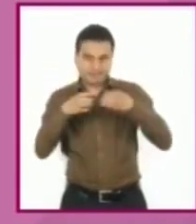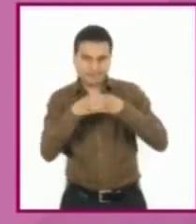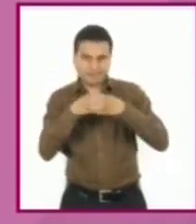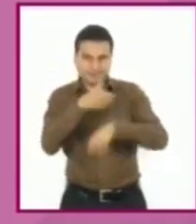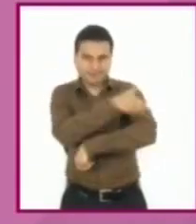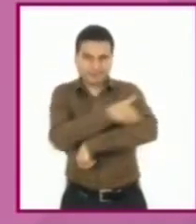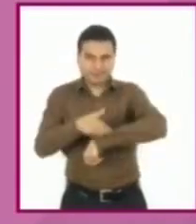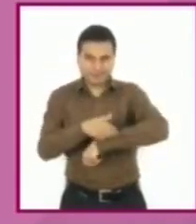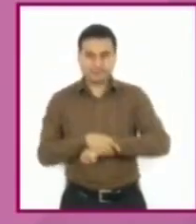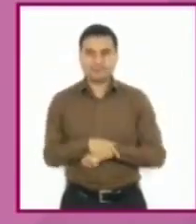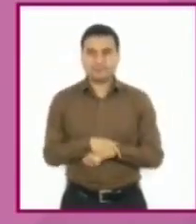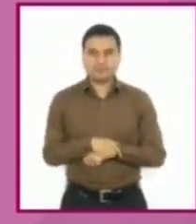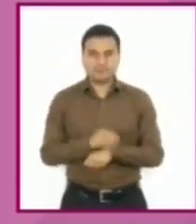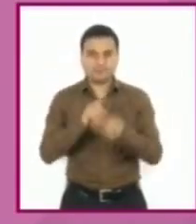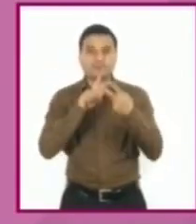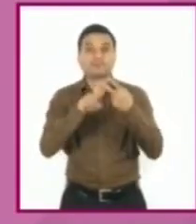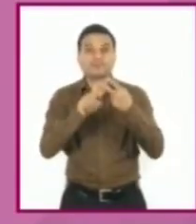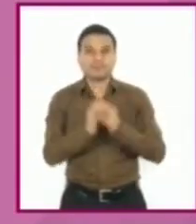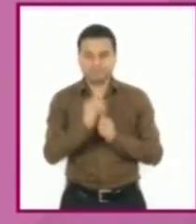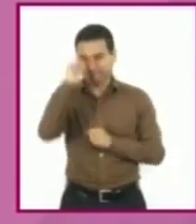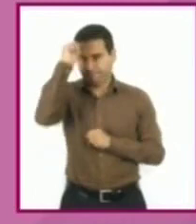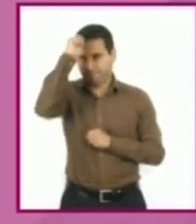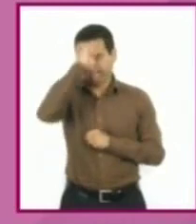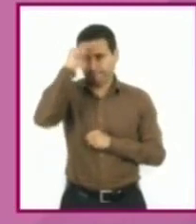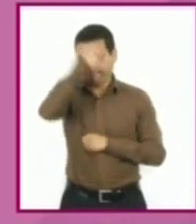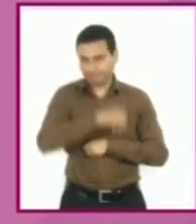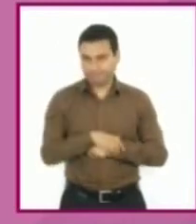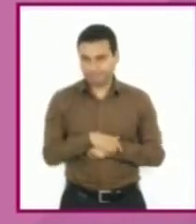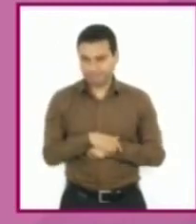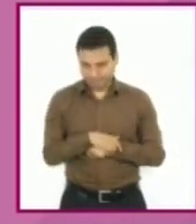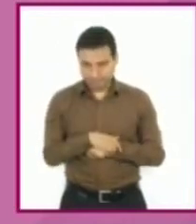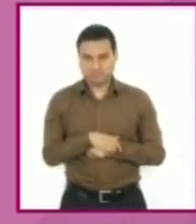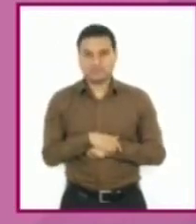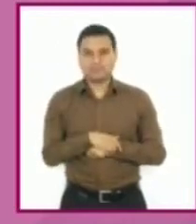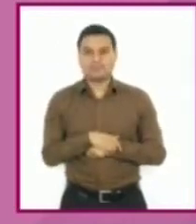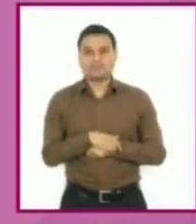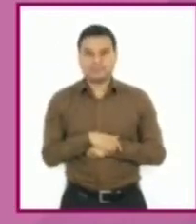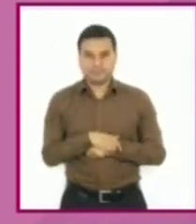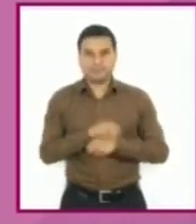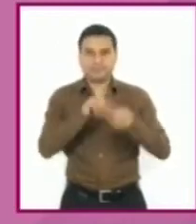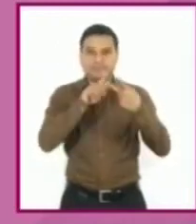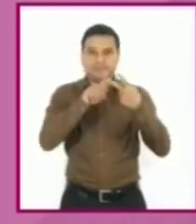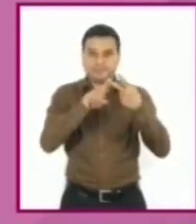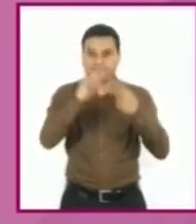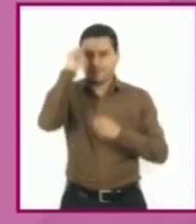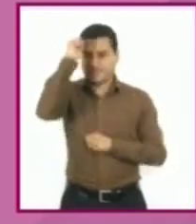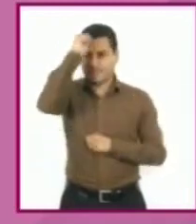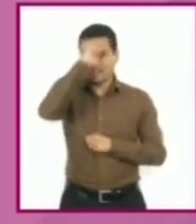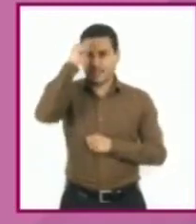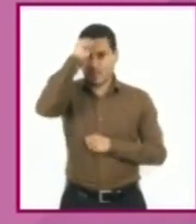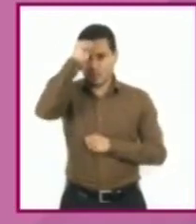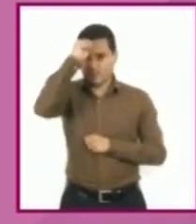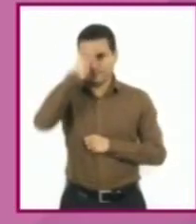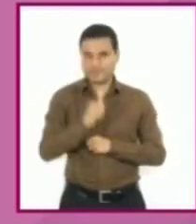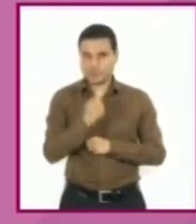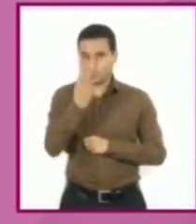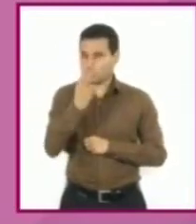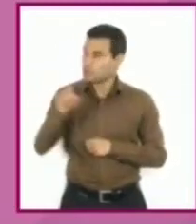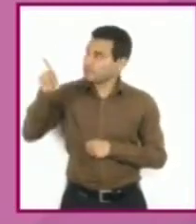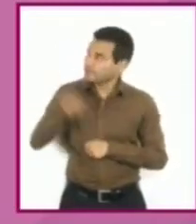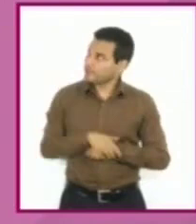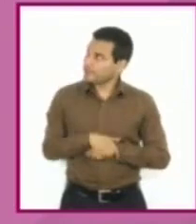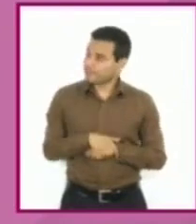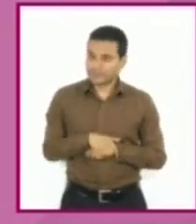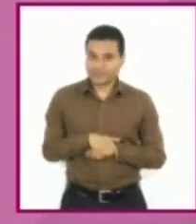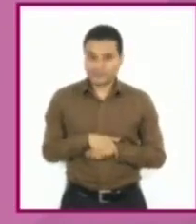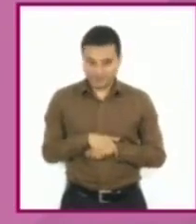Segundo estamento, el clero. En la mitad de la pirámide, el clero regular y el clero secular. En la